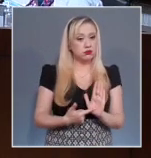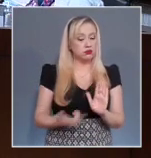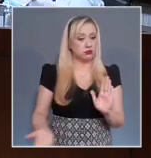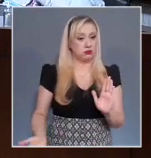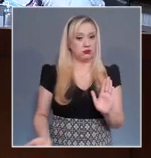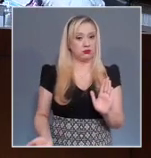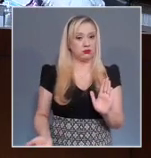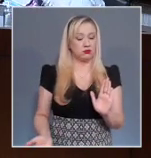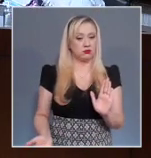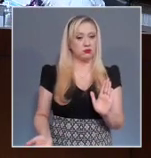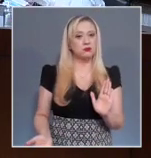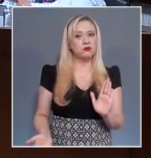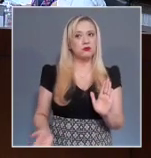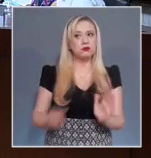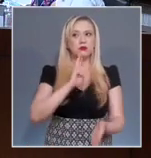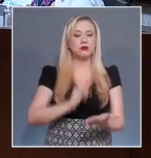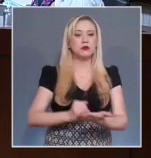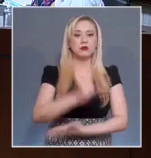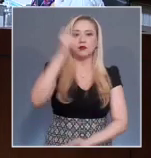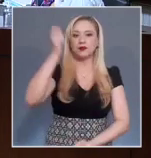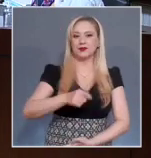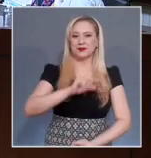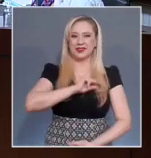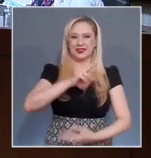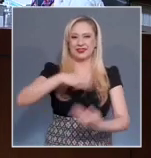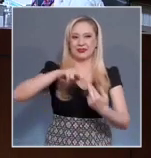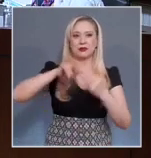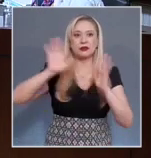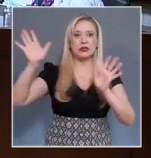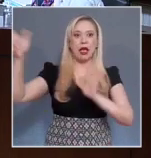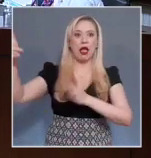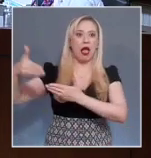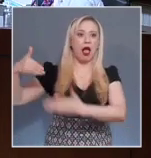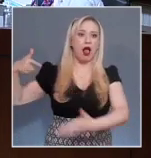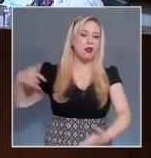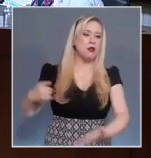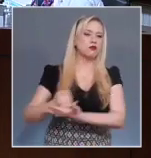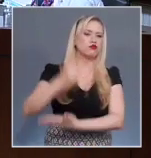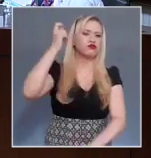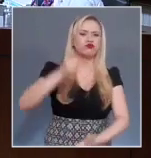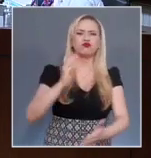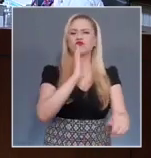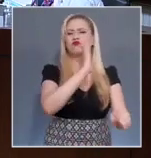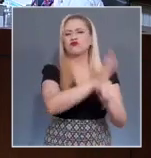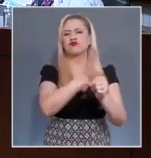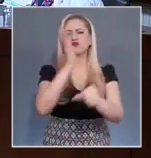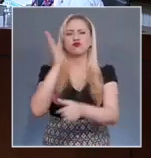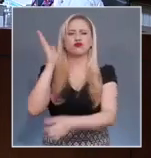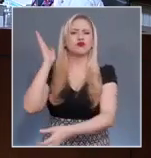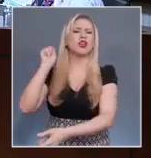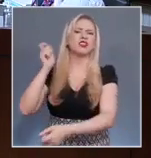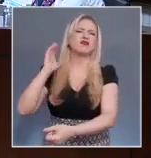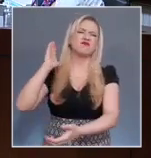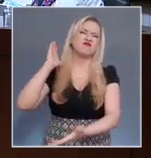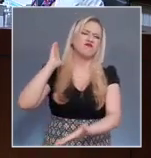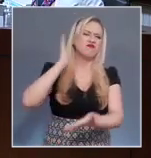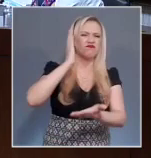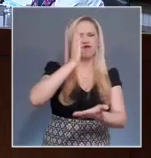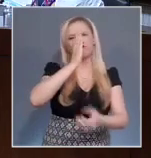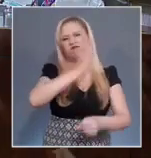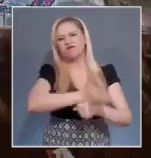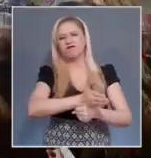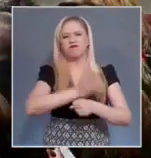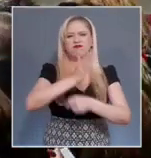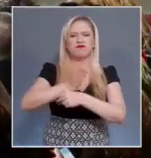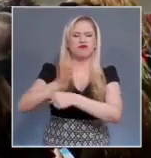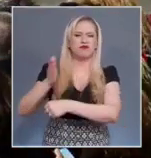la sentencia de la Sala Regional Especializada, en la que impuso sanciones a 62 concesionarias de radio y televisión, públicas y